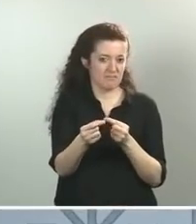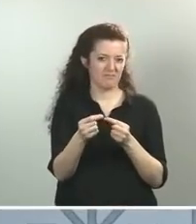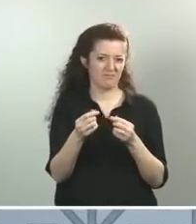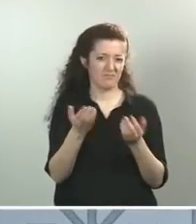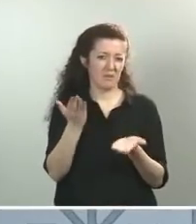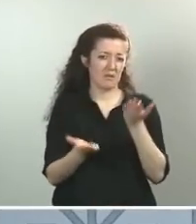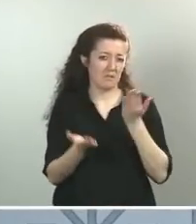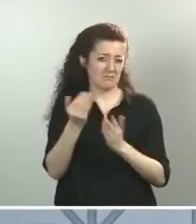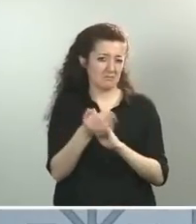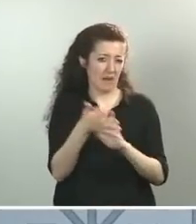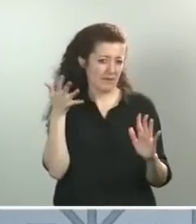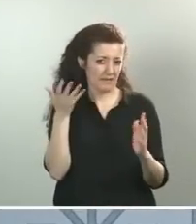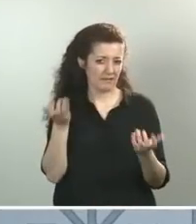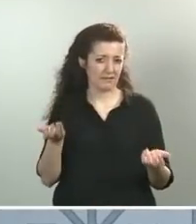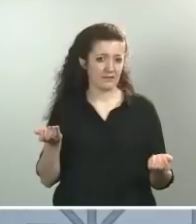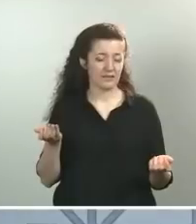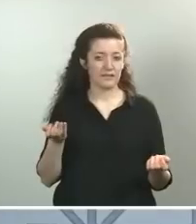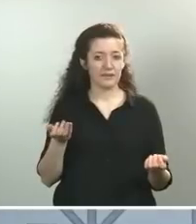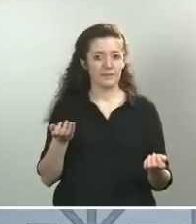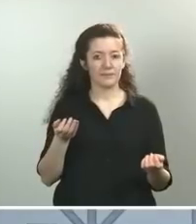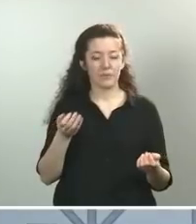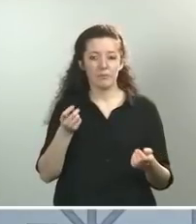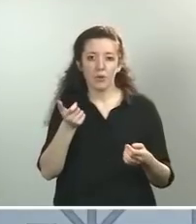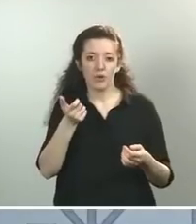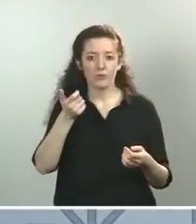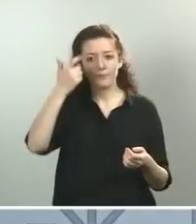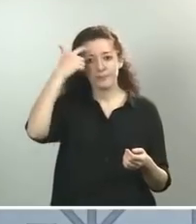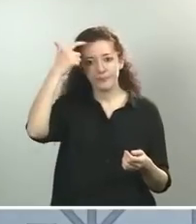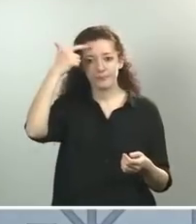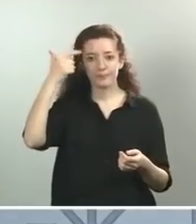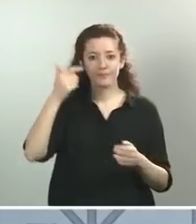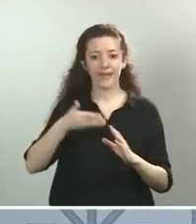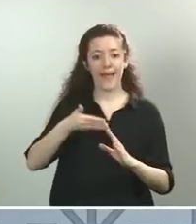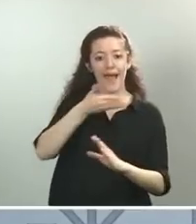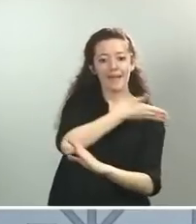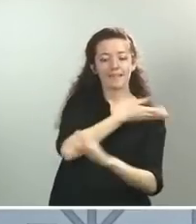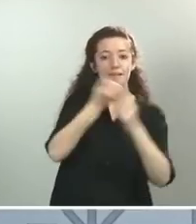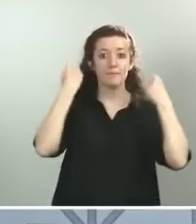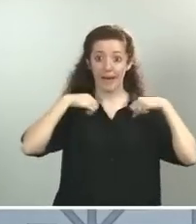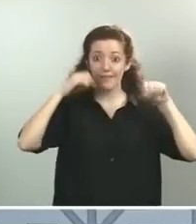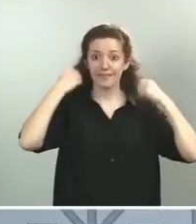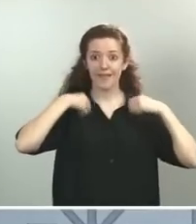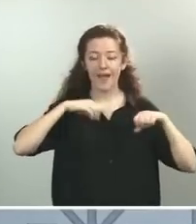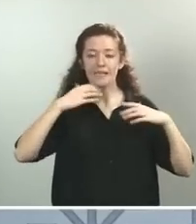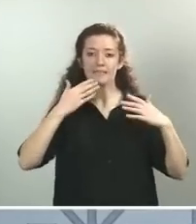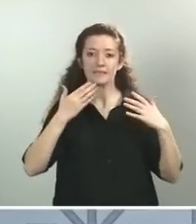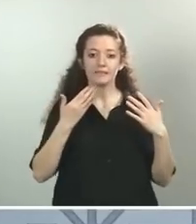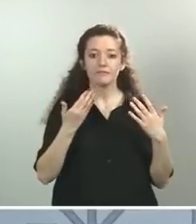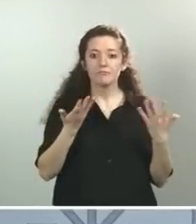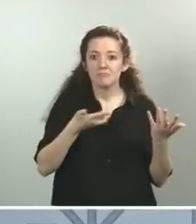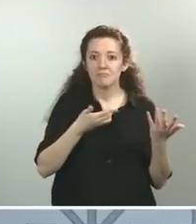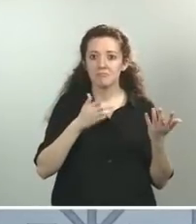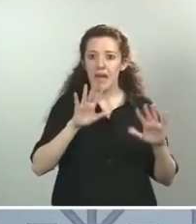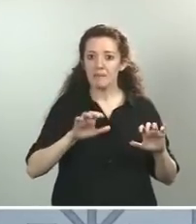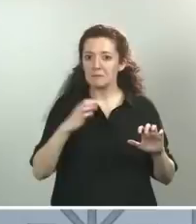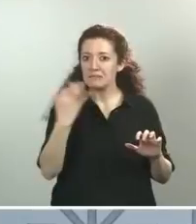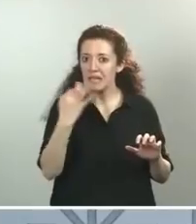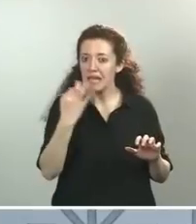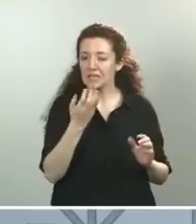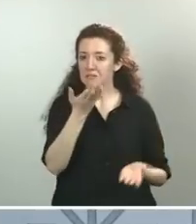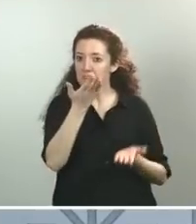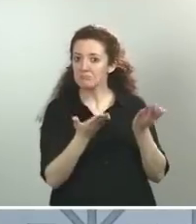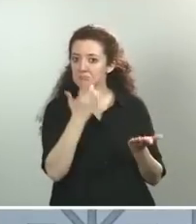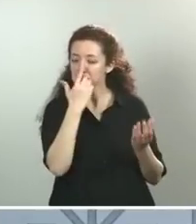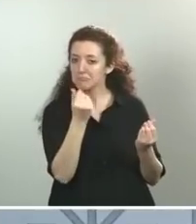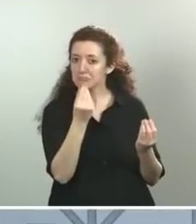para saber que se ha aprendido ou que non se ha aprendido podían ser consideradas como completadas entre esos términos. Aquellas prácticas